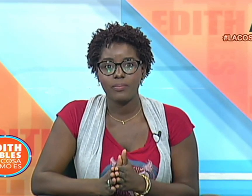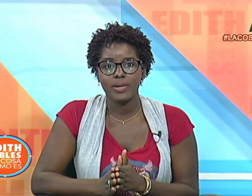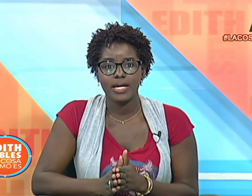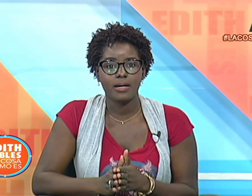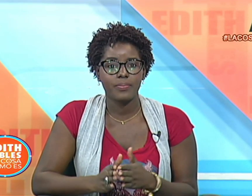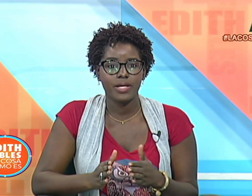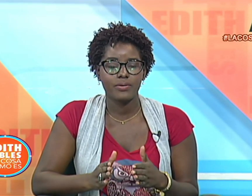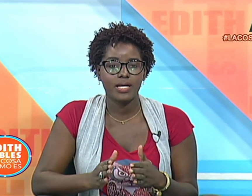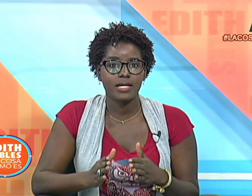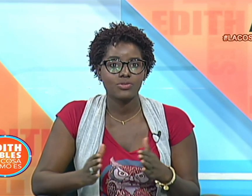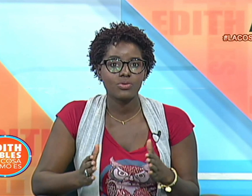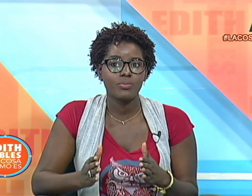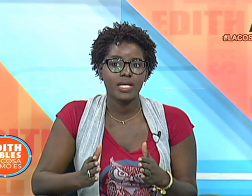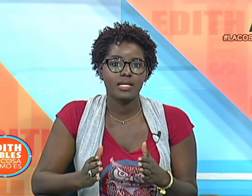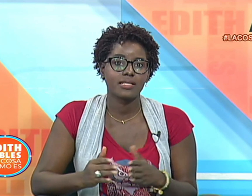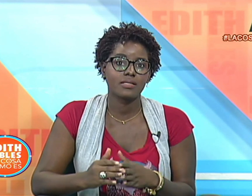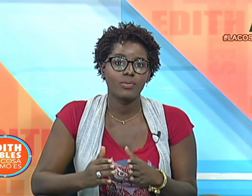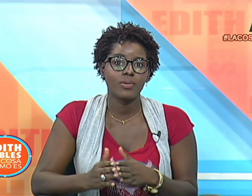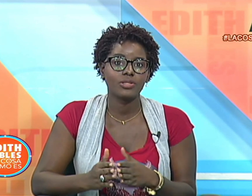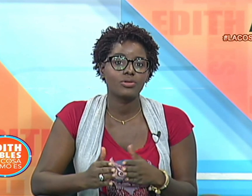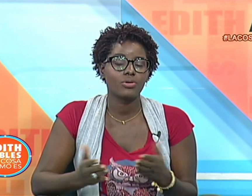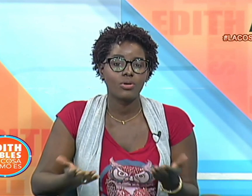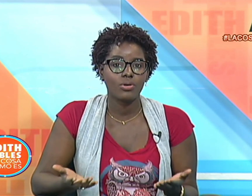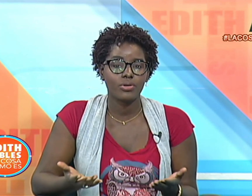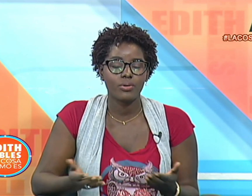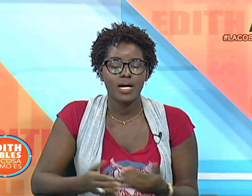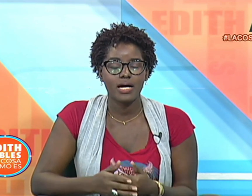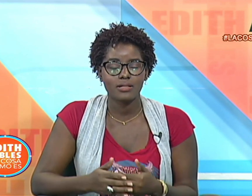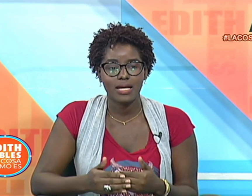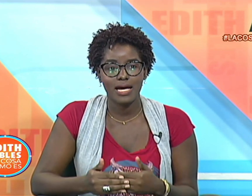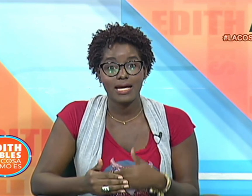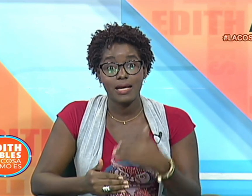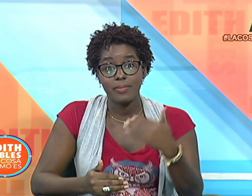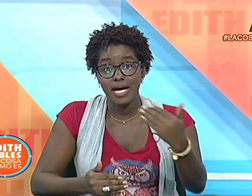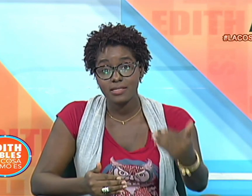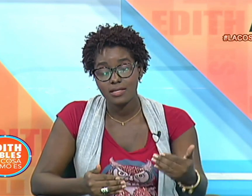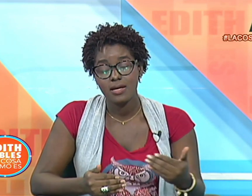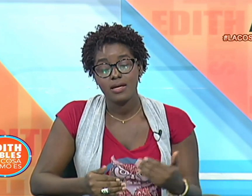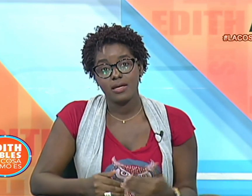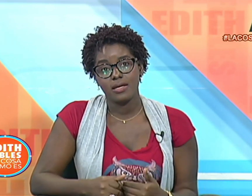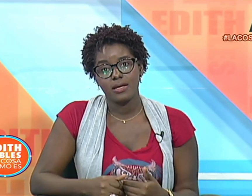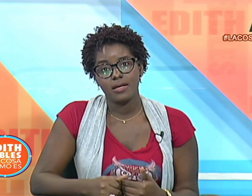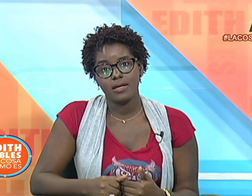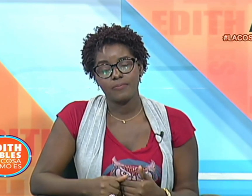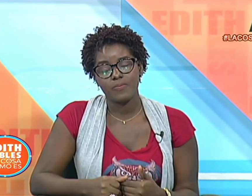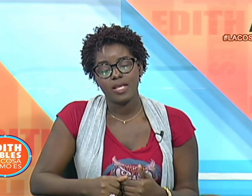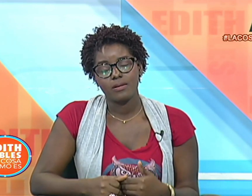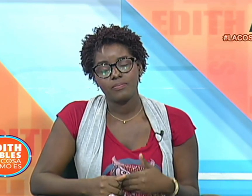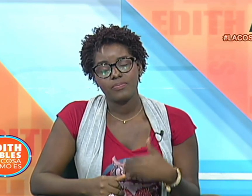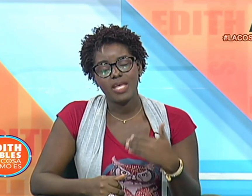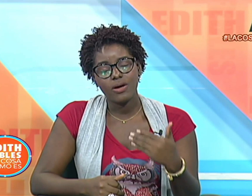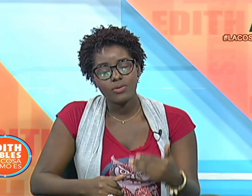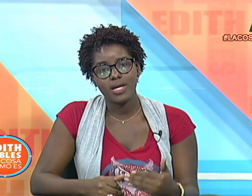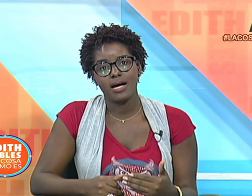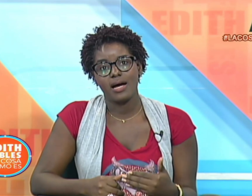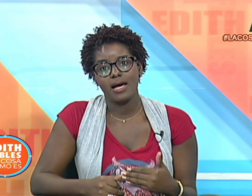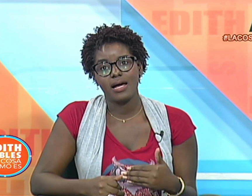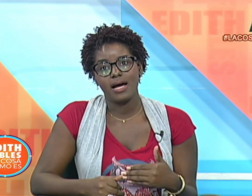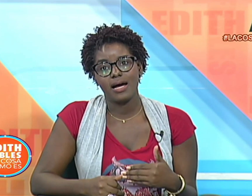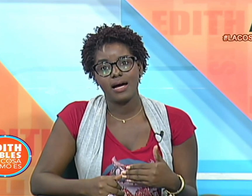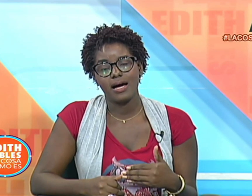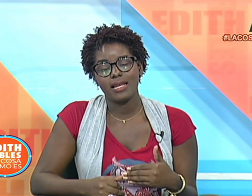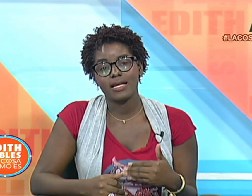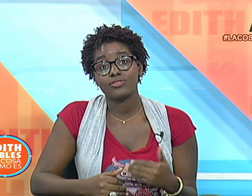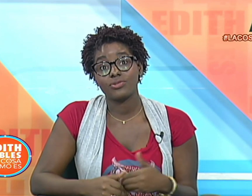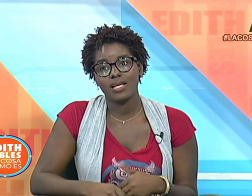está compleja pero que asume que en este momento no va a cargar más deuda a